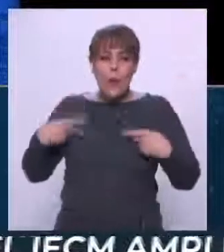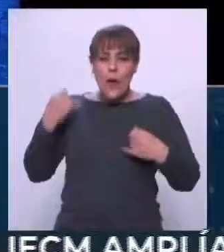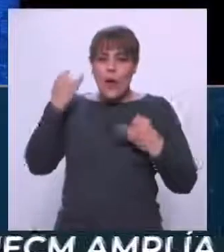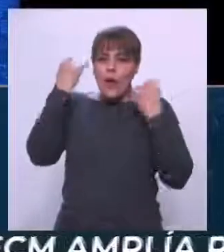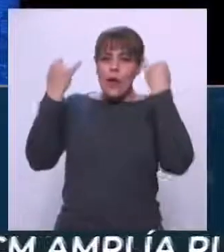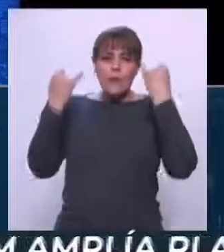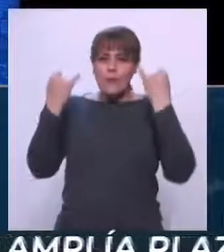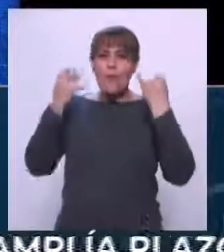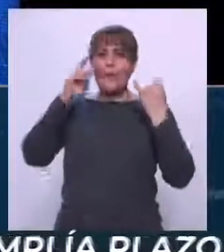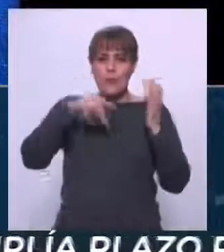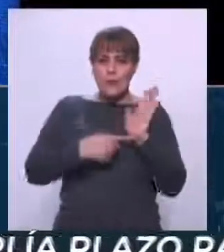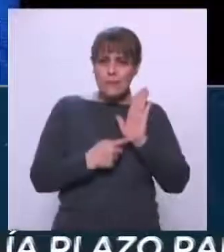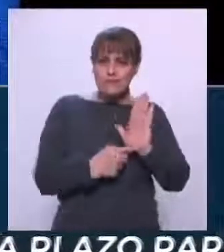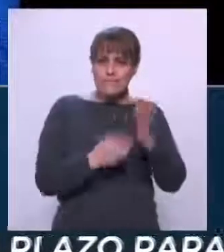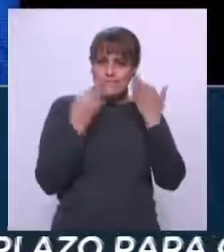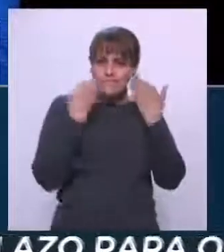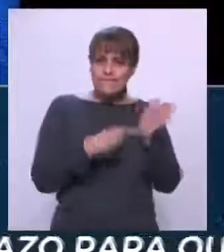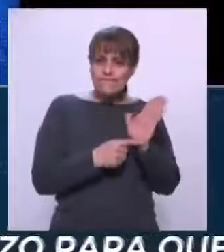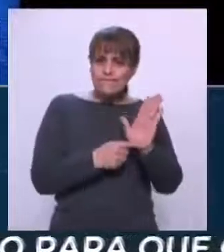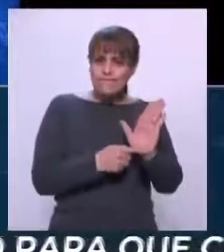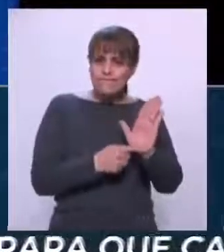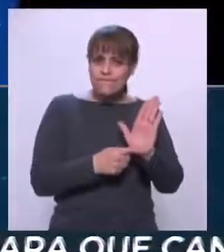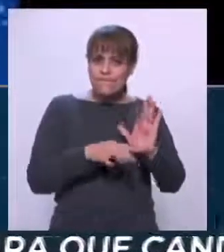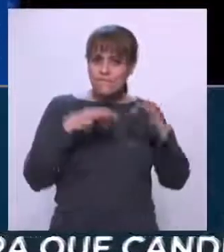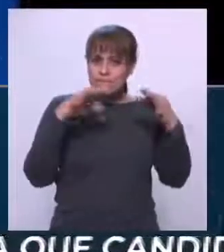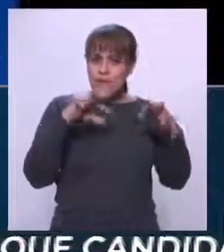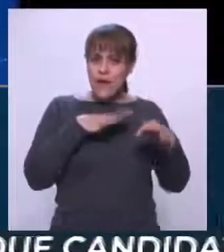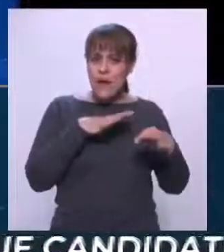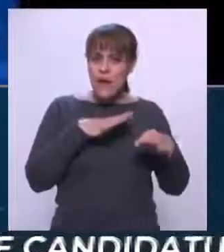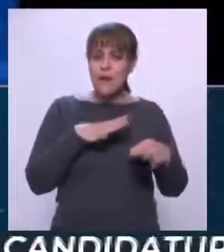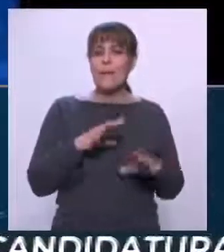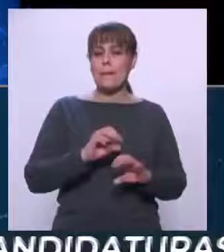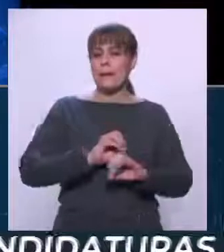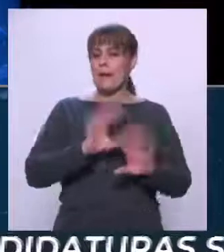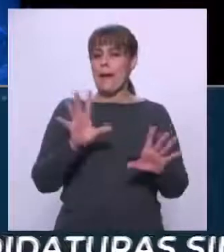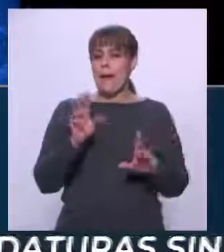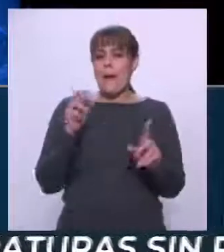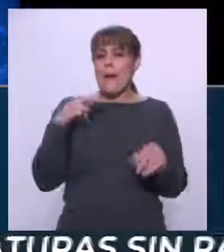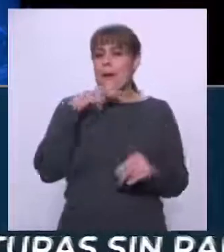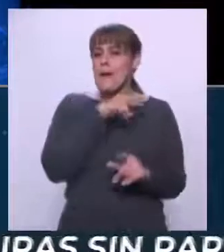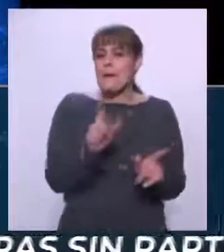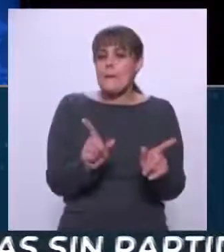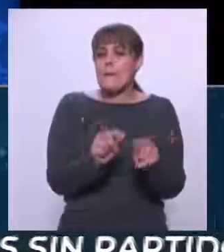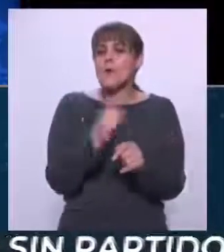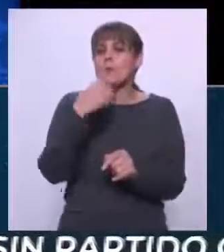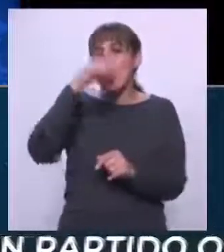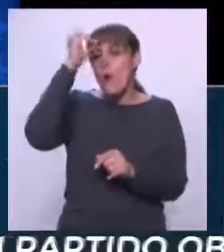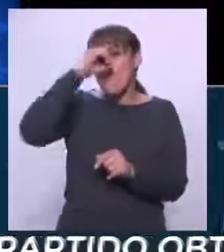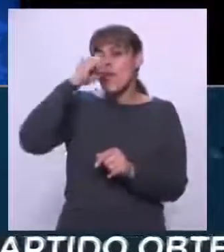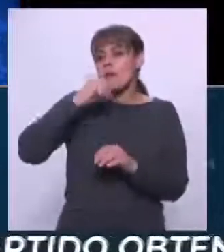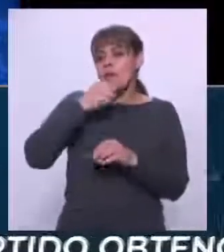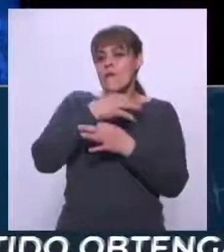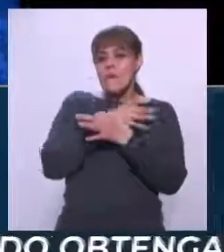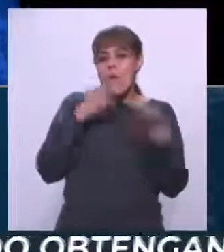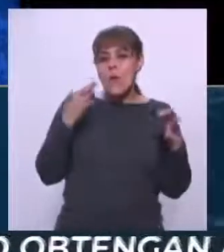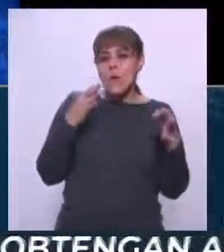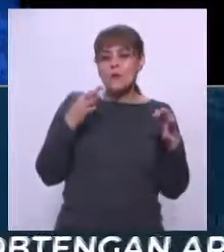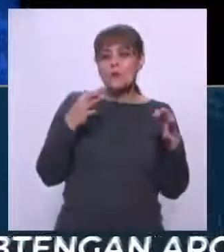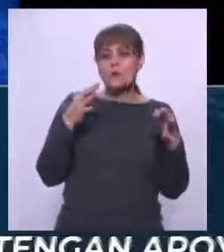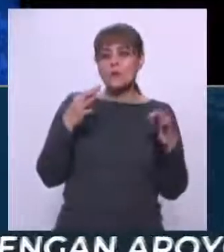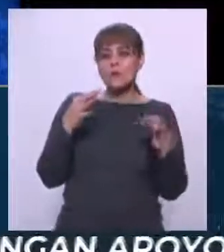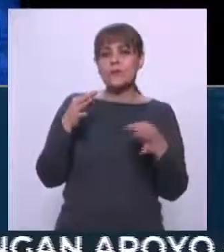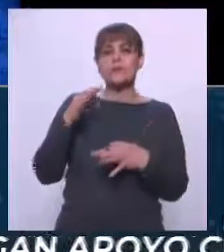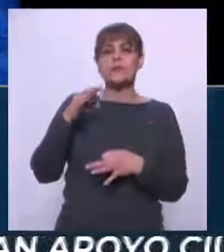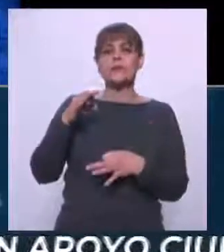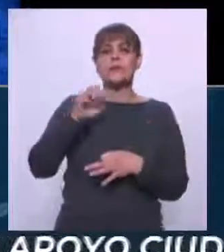claramente documentada. Álvaro, rapidísimamente ya nos tenemos que ir. Un comentario breve sobre lo que se acaba de informar en el estatus jurídico